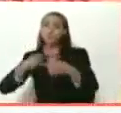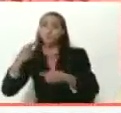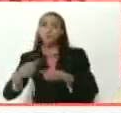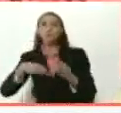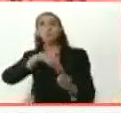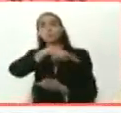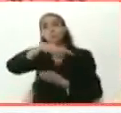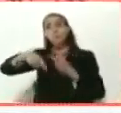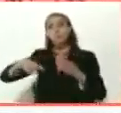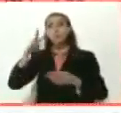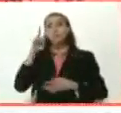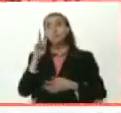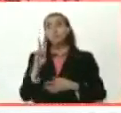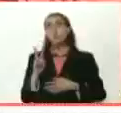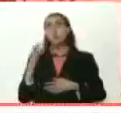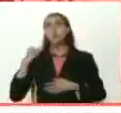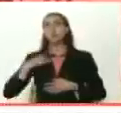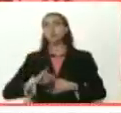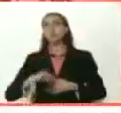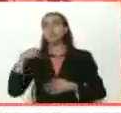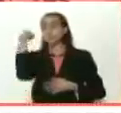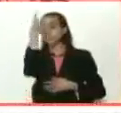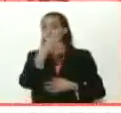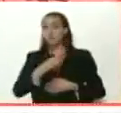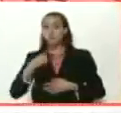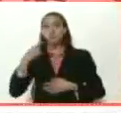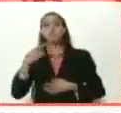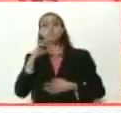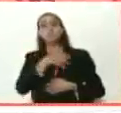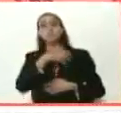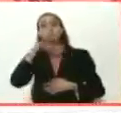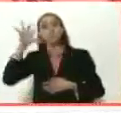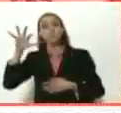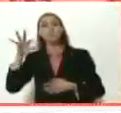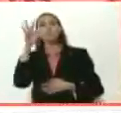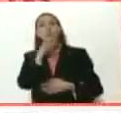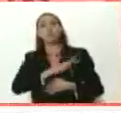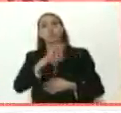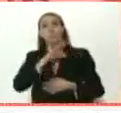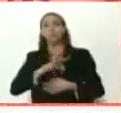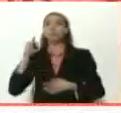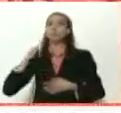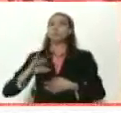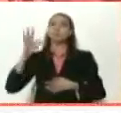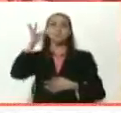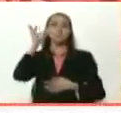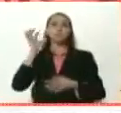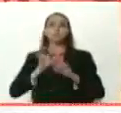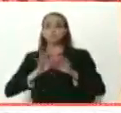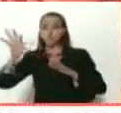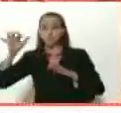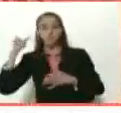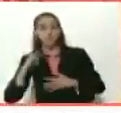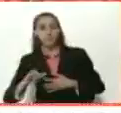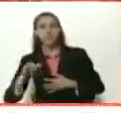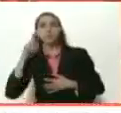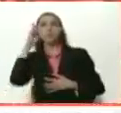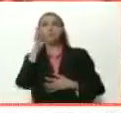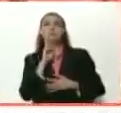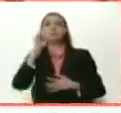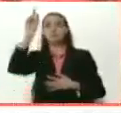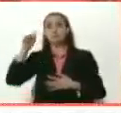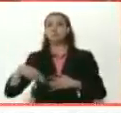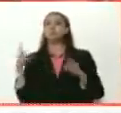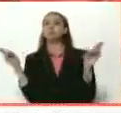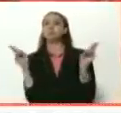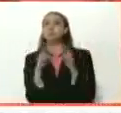Hemos podido ver el rostro de una patria socialista, de una patria feminista, de una patria bolivariana.